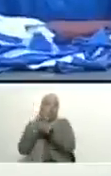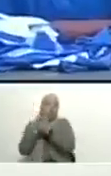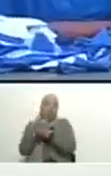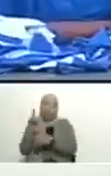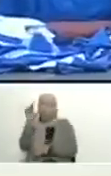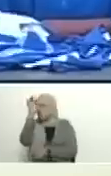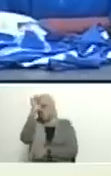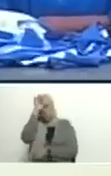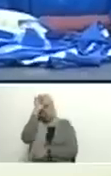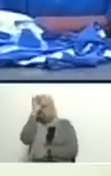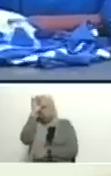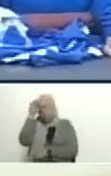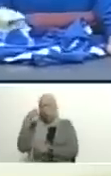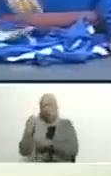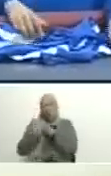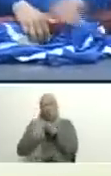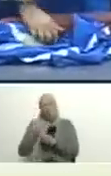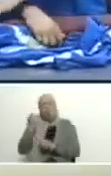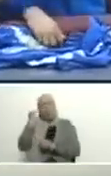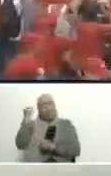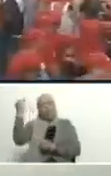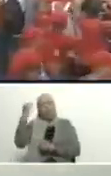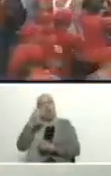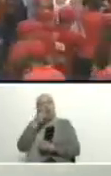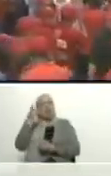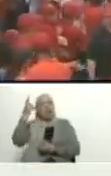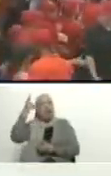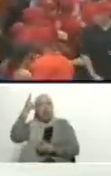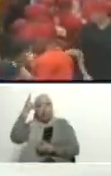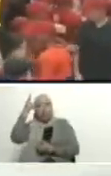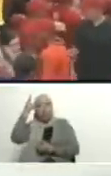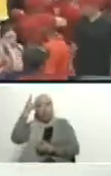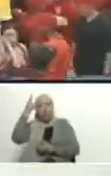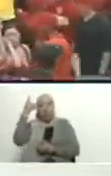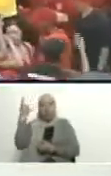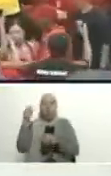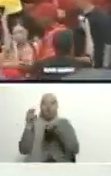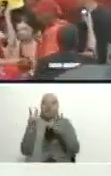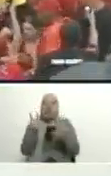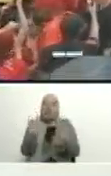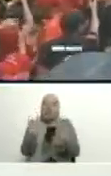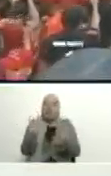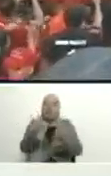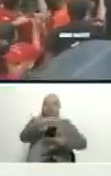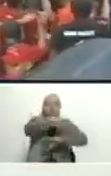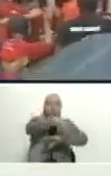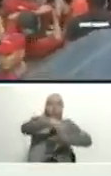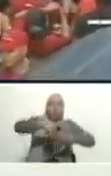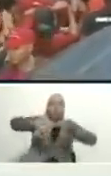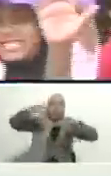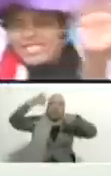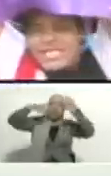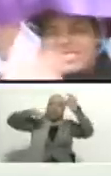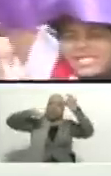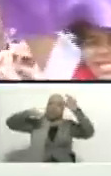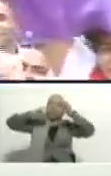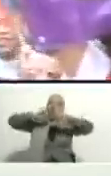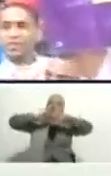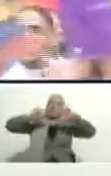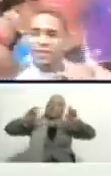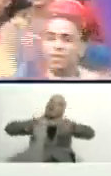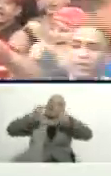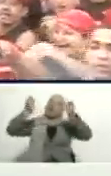Darío, de verdad, porque cuando se planteó llenar 7 avenidas y se le dijo al comandante Chávez, el cierre de